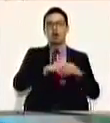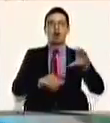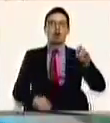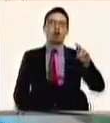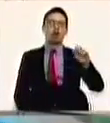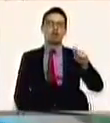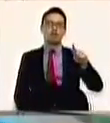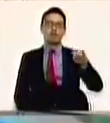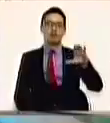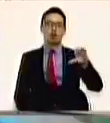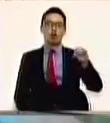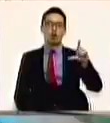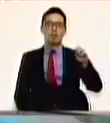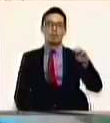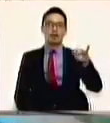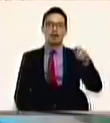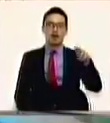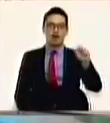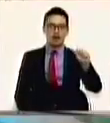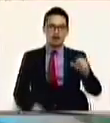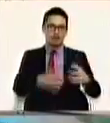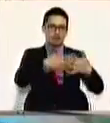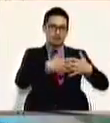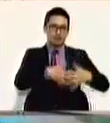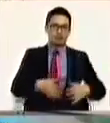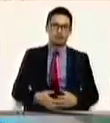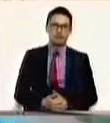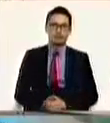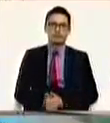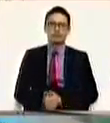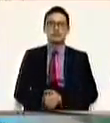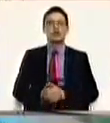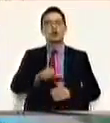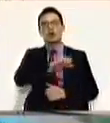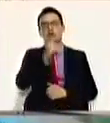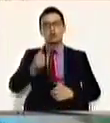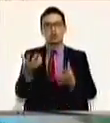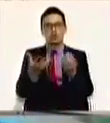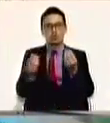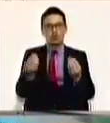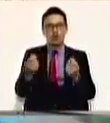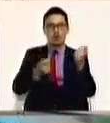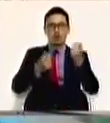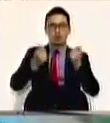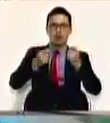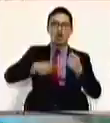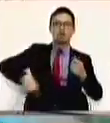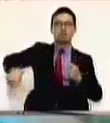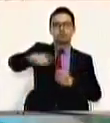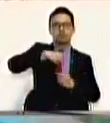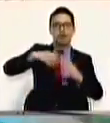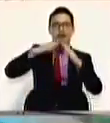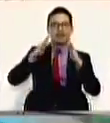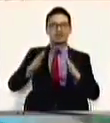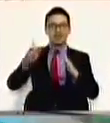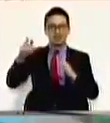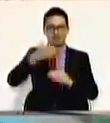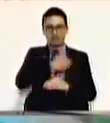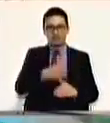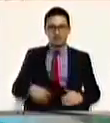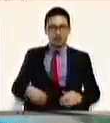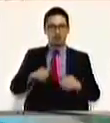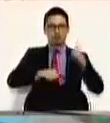más. ¿Hay otros grupos económicos del entorno de la Casa de Nariño o de los funcionarios del